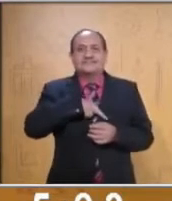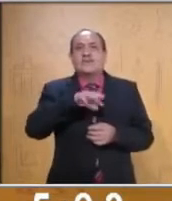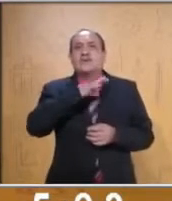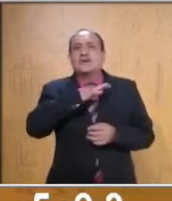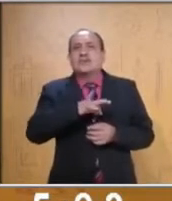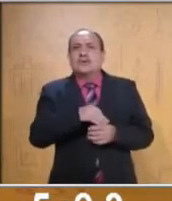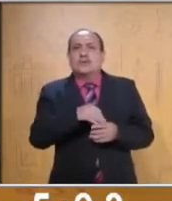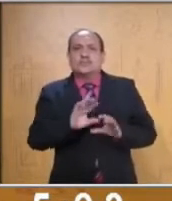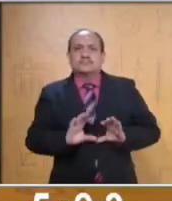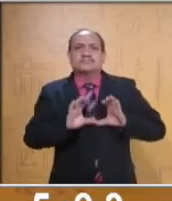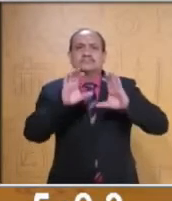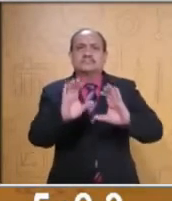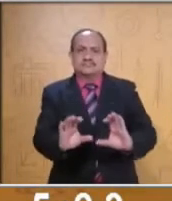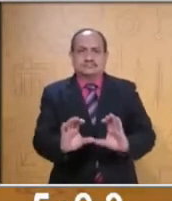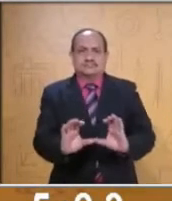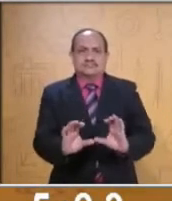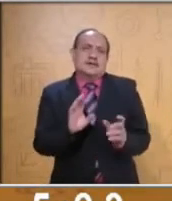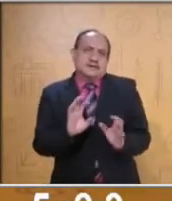podamos cuidar y podamos